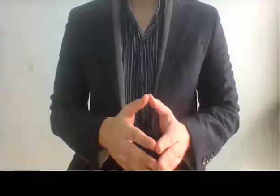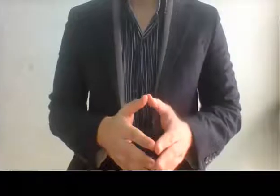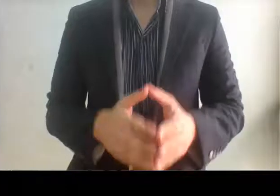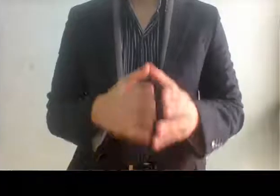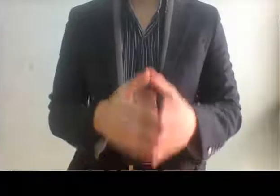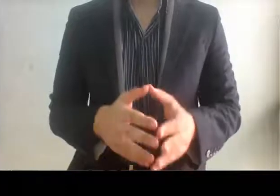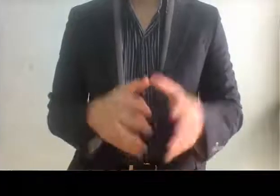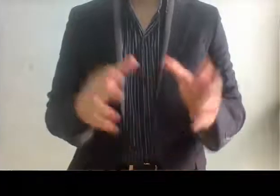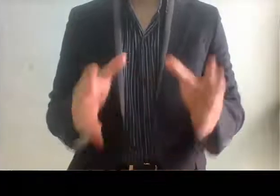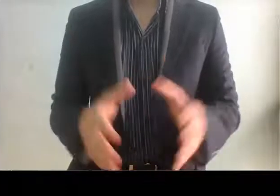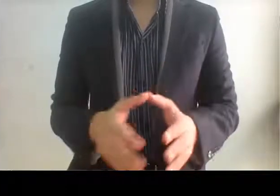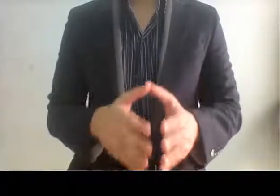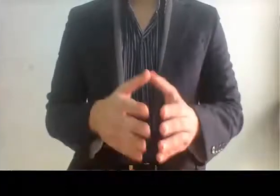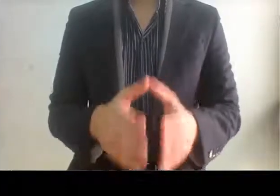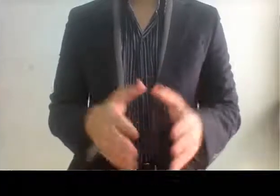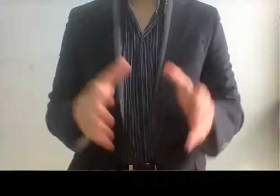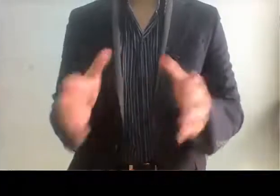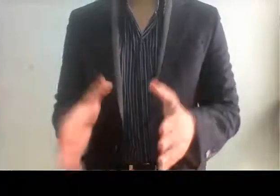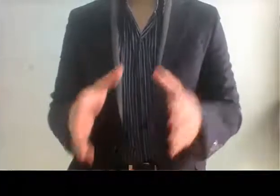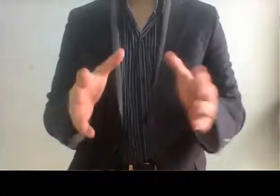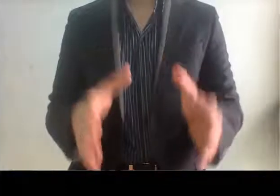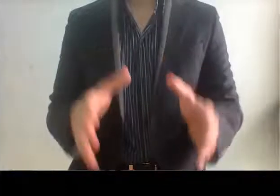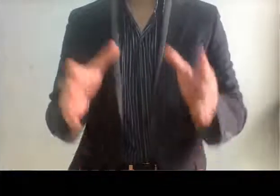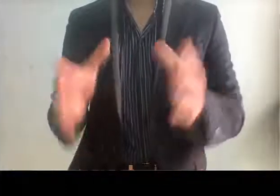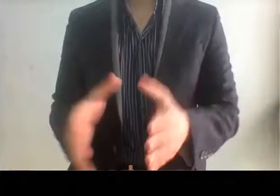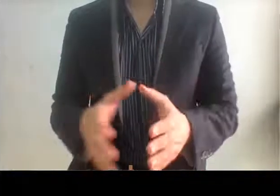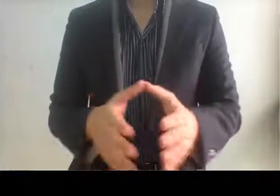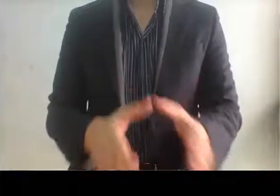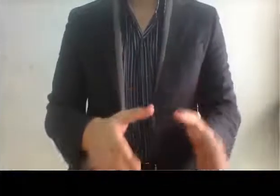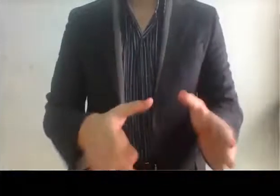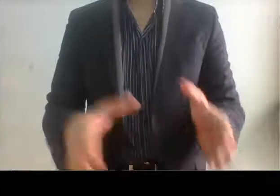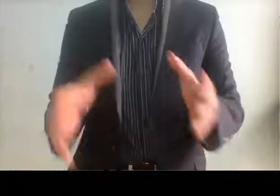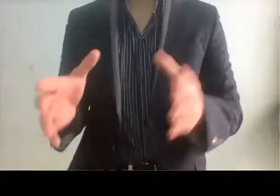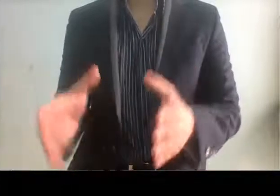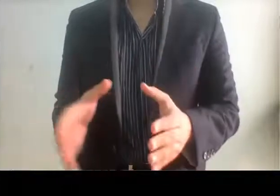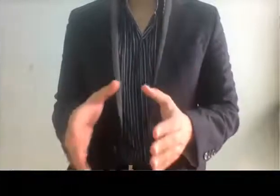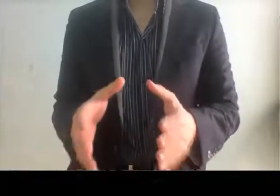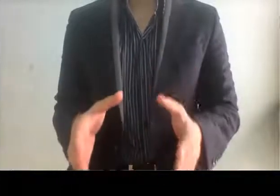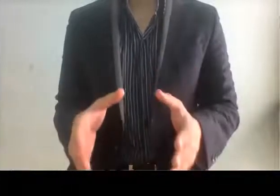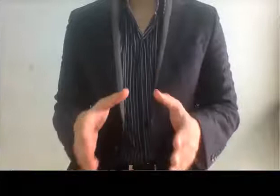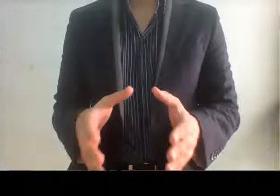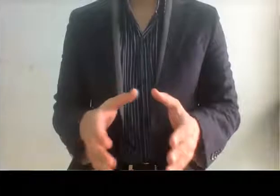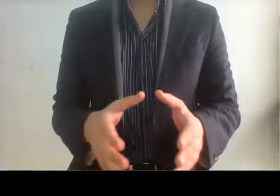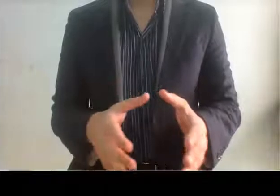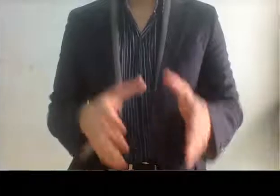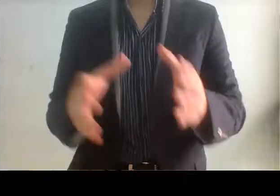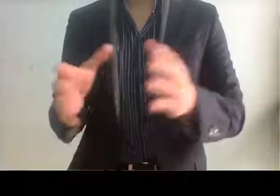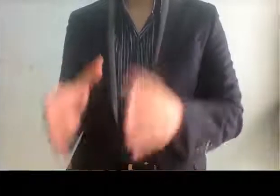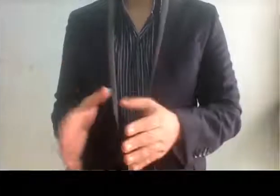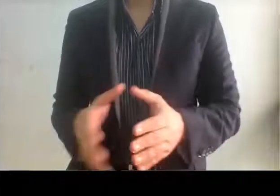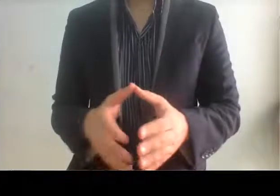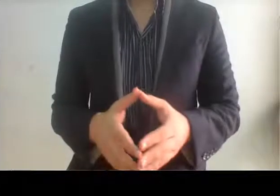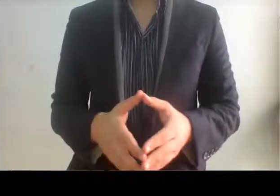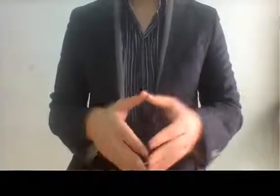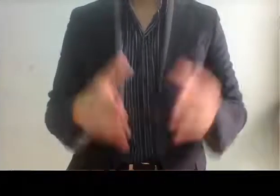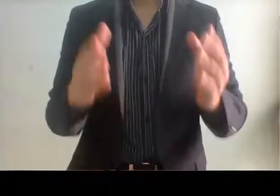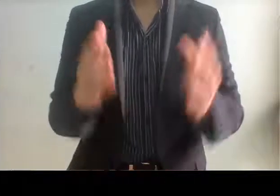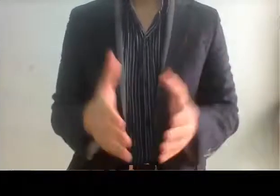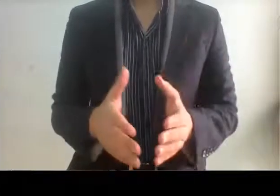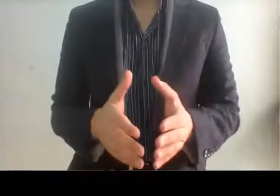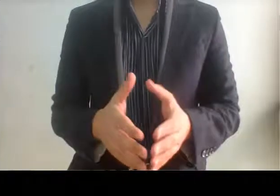un poco. Pero bueno, los ventiladores no solamente se utilizan para el tema del COVID, tienen muchas otras funcionalidades en otro tipo de